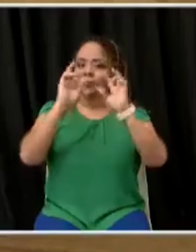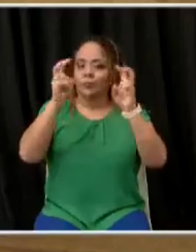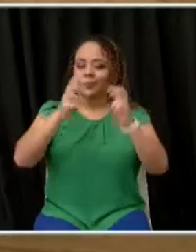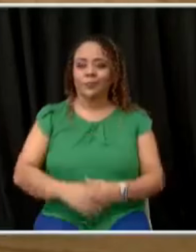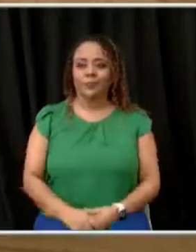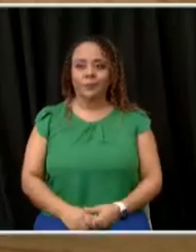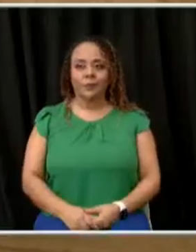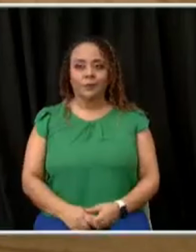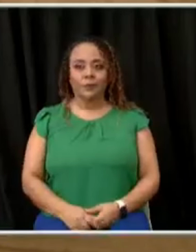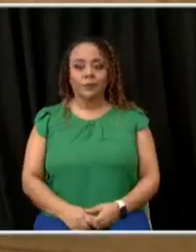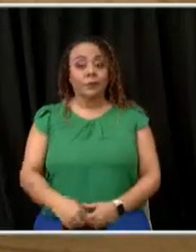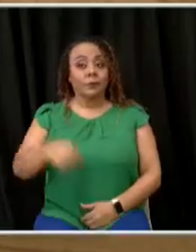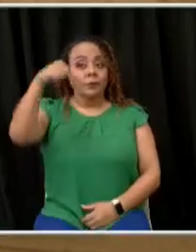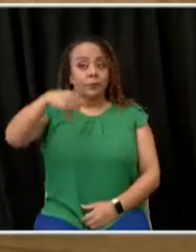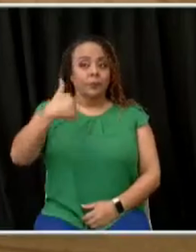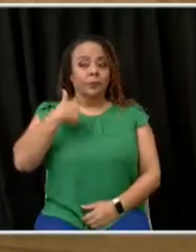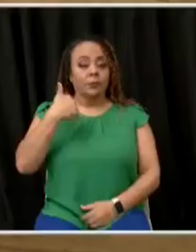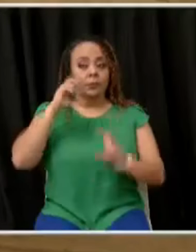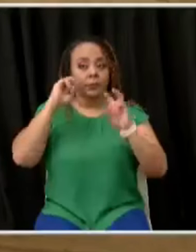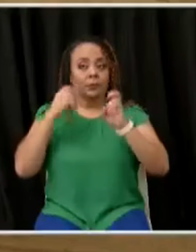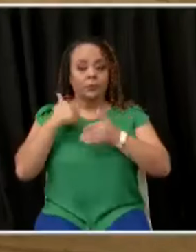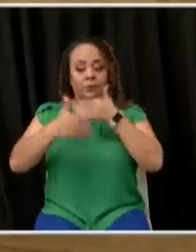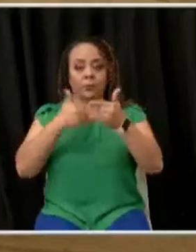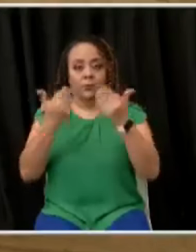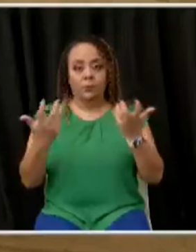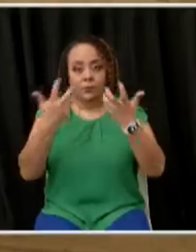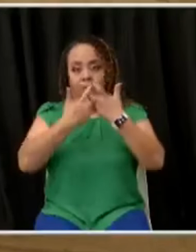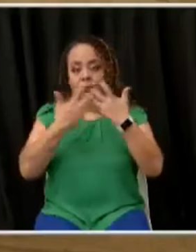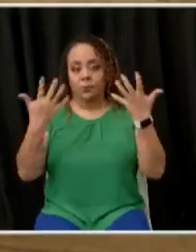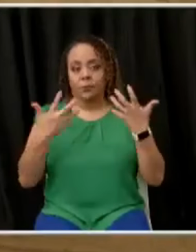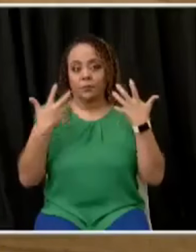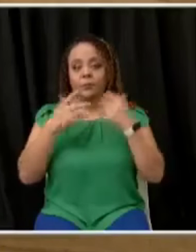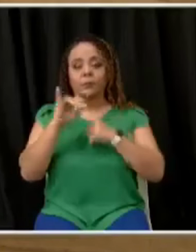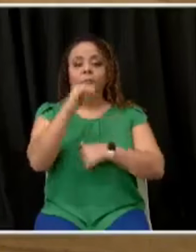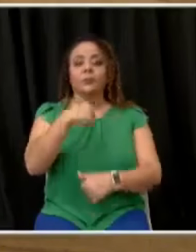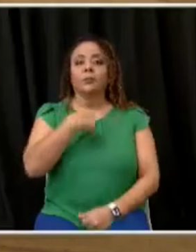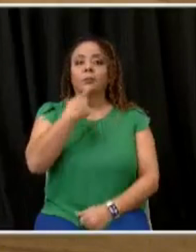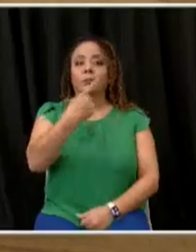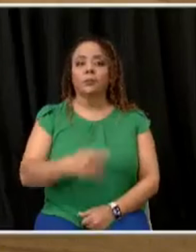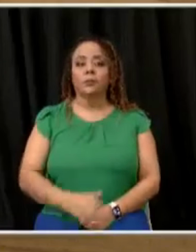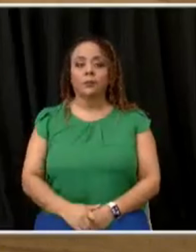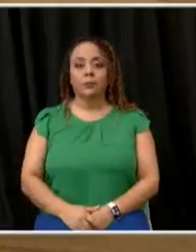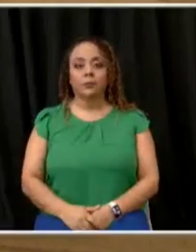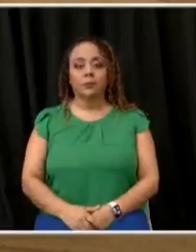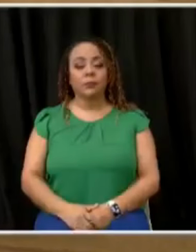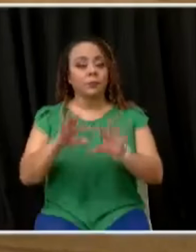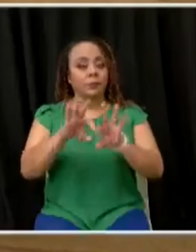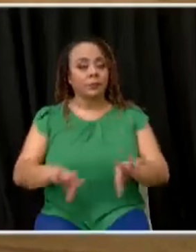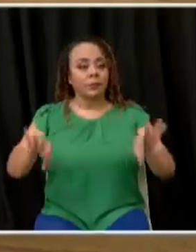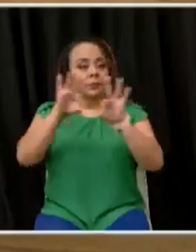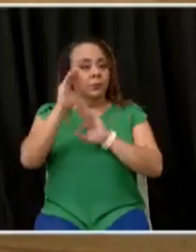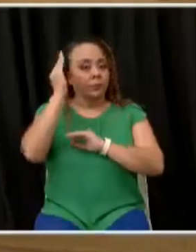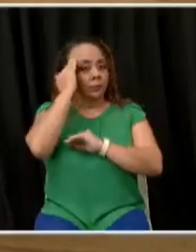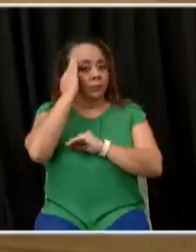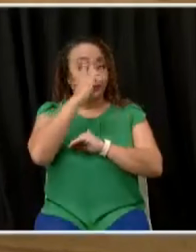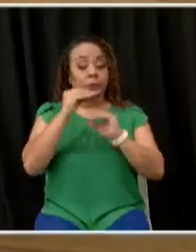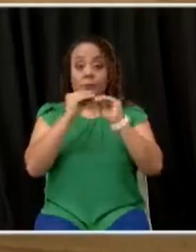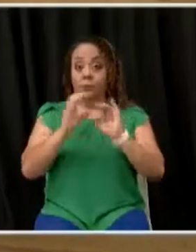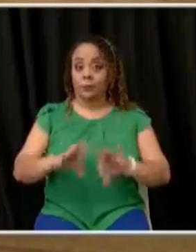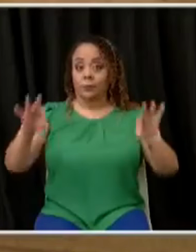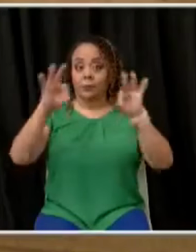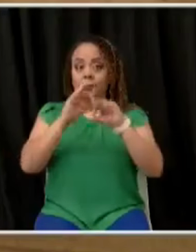tema. Hoy les traemos este tema del proceso de aclimatación que, como les digo, es importante que lo conozcamos y lo más